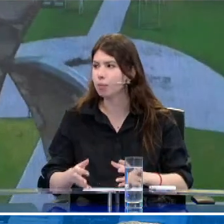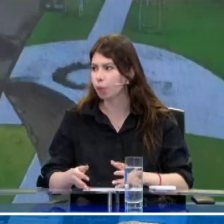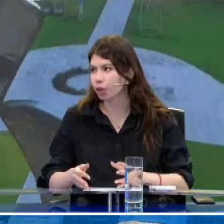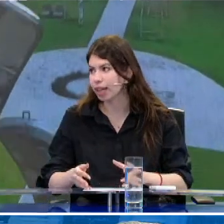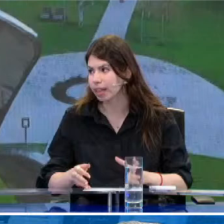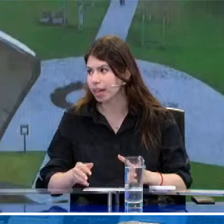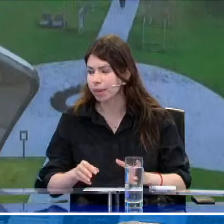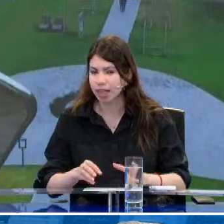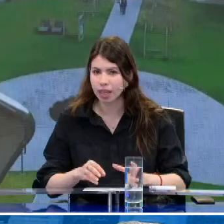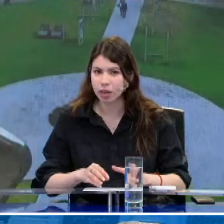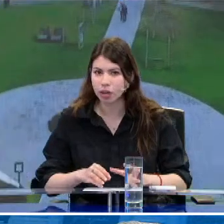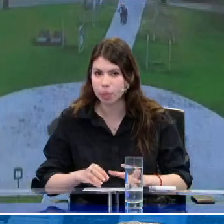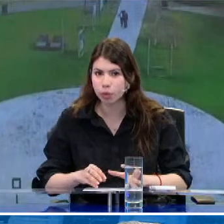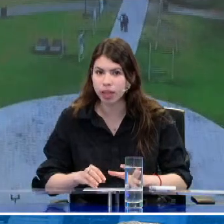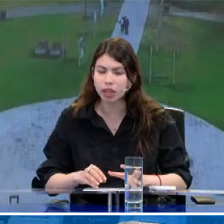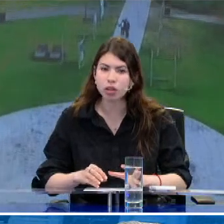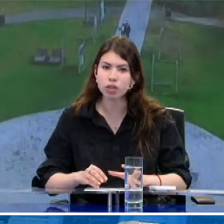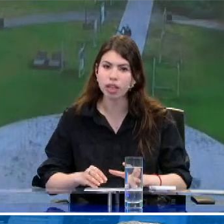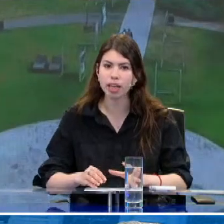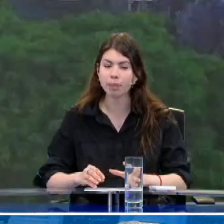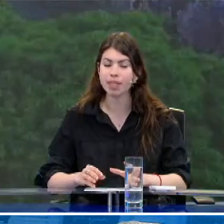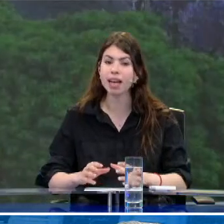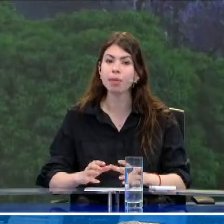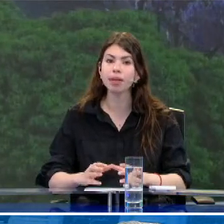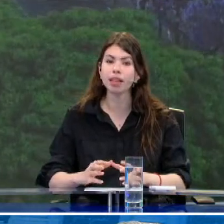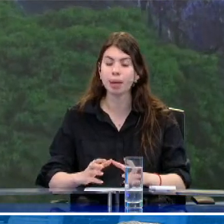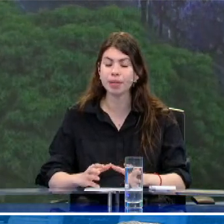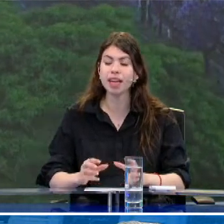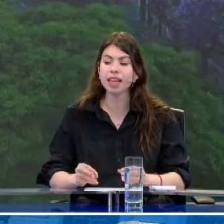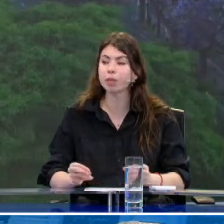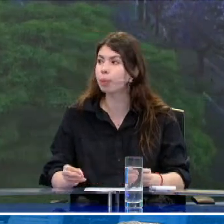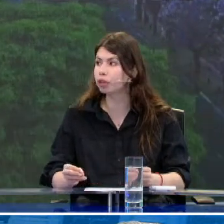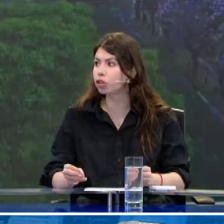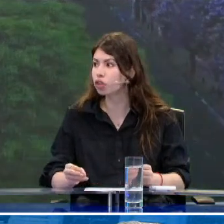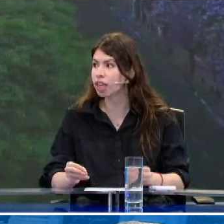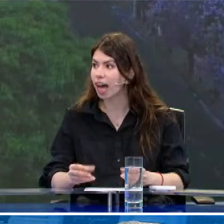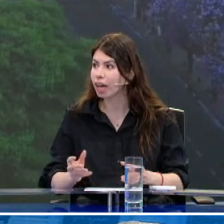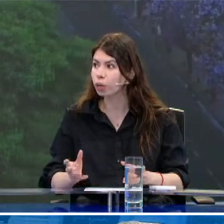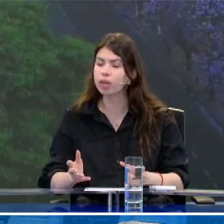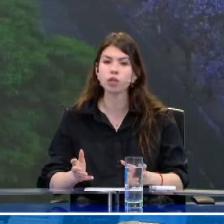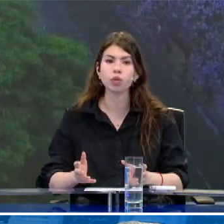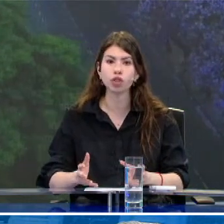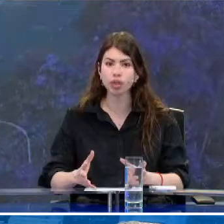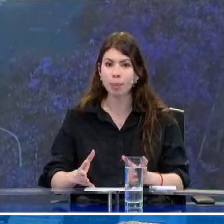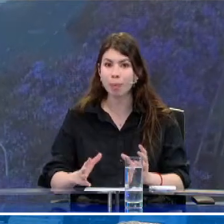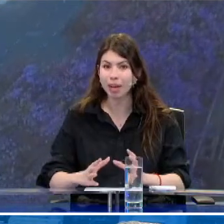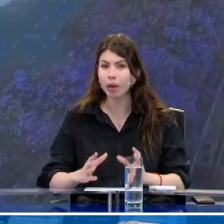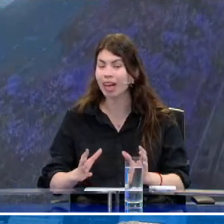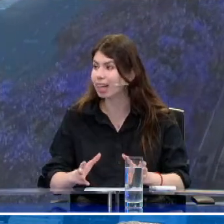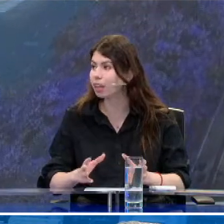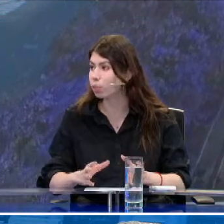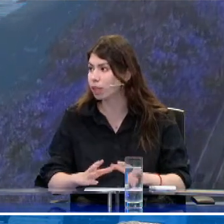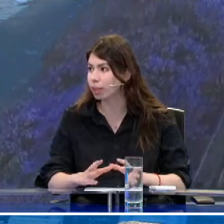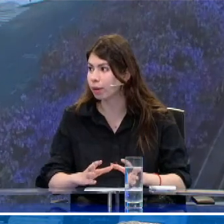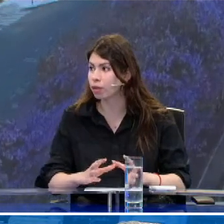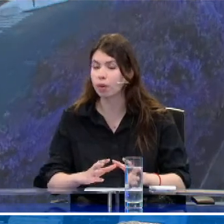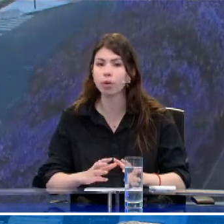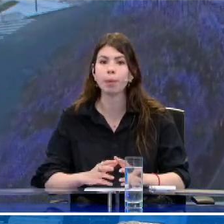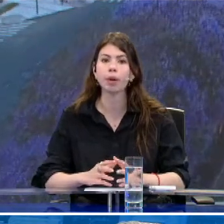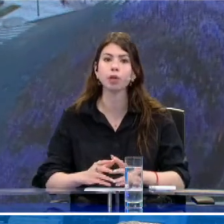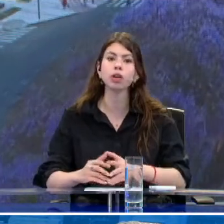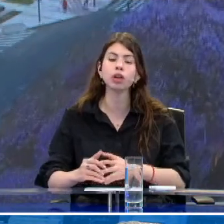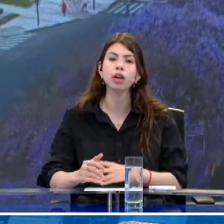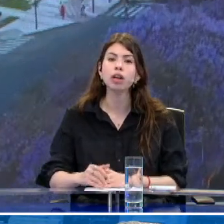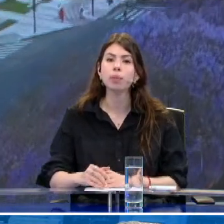catarsis importante de parte de los diputados, en especial en este momento en donde hay una situación en pleno escándalo por el tema de los